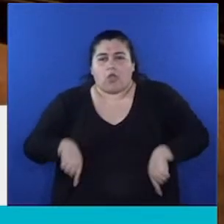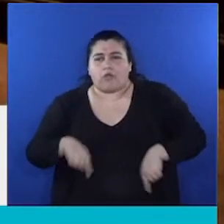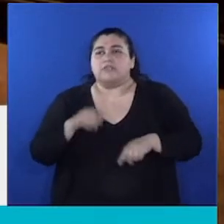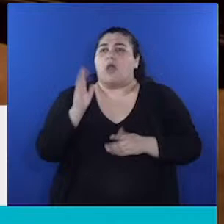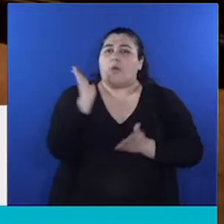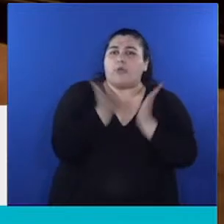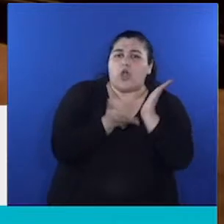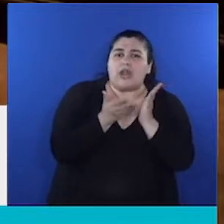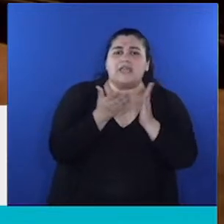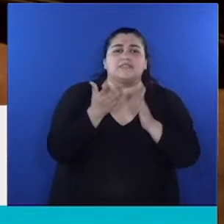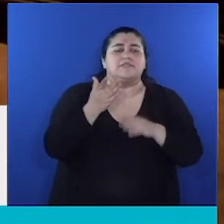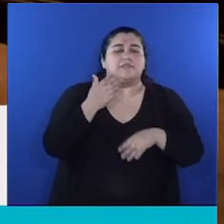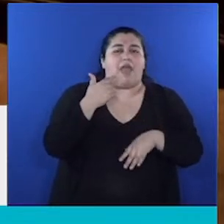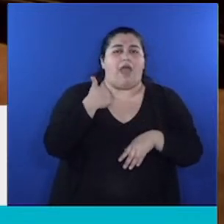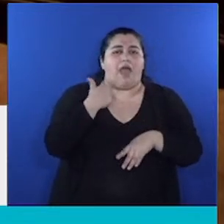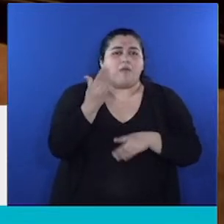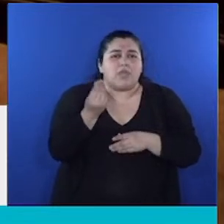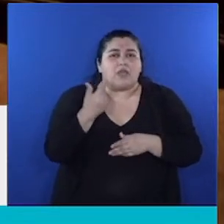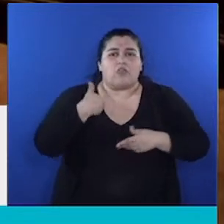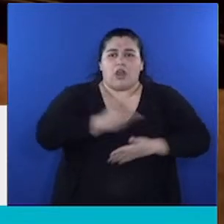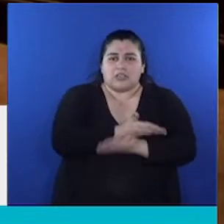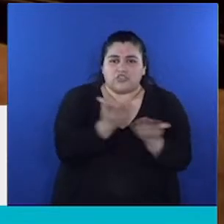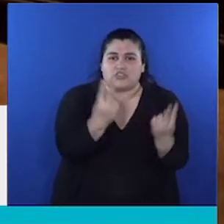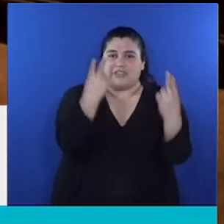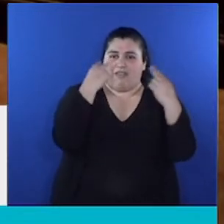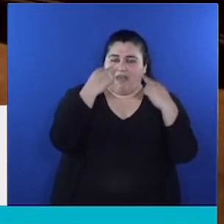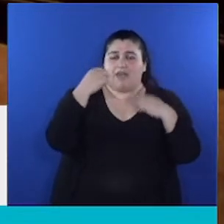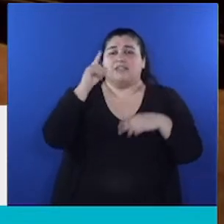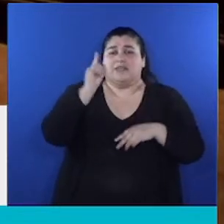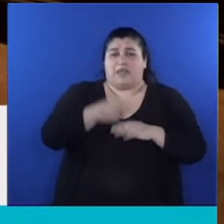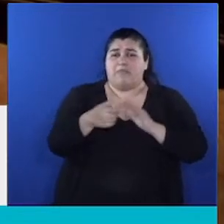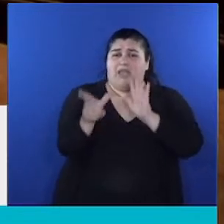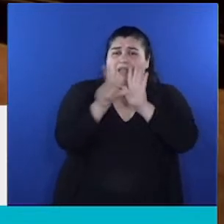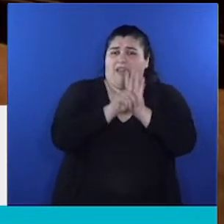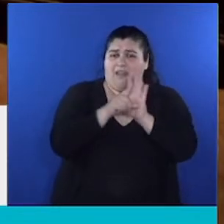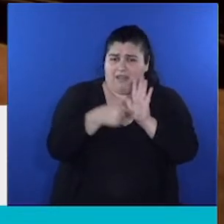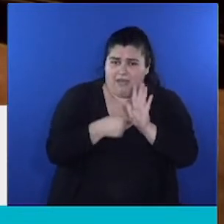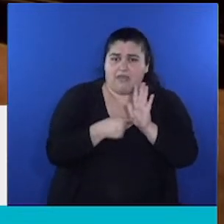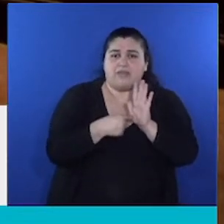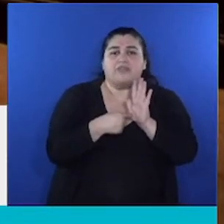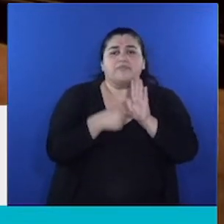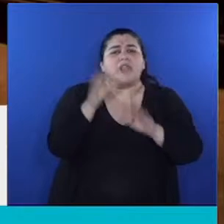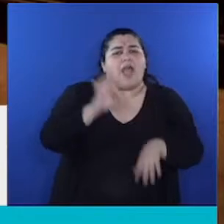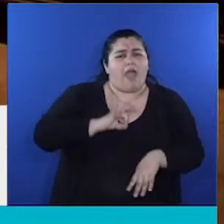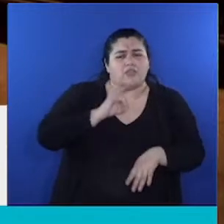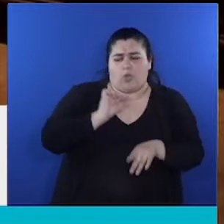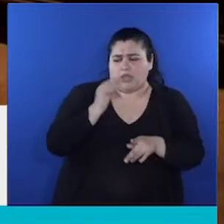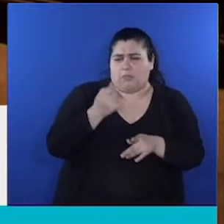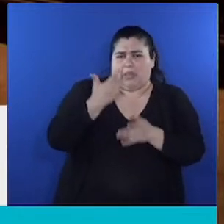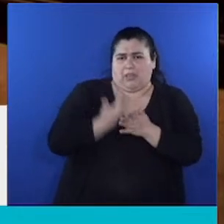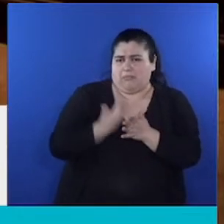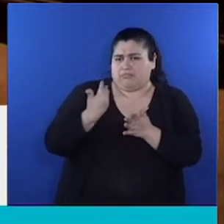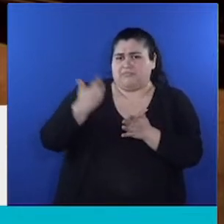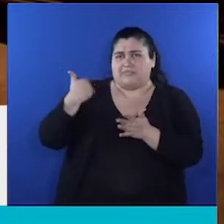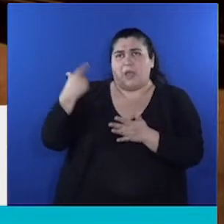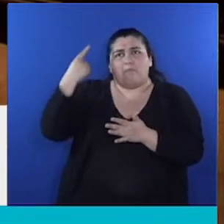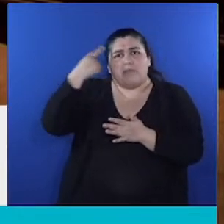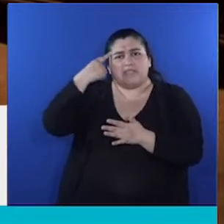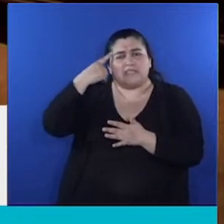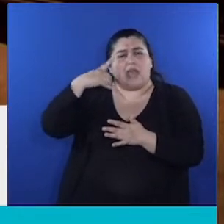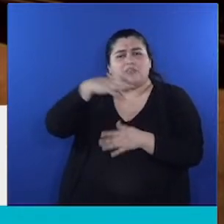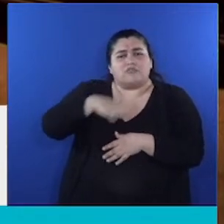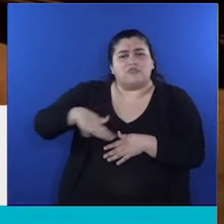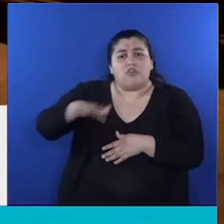social, sino también a la ley. Digo, pensemos que hace no tantos años atrás, pensando en la estructura de la humanidad, la homosexualidad